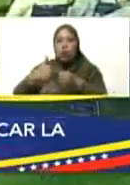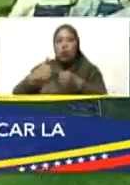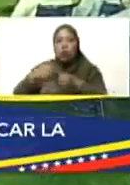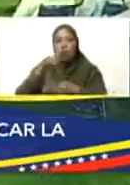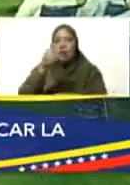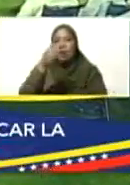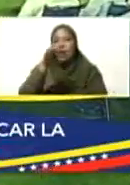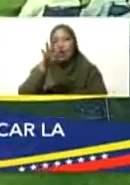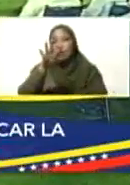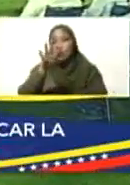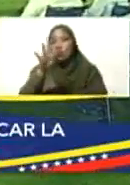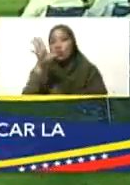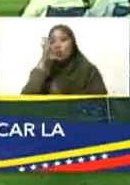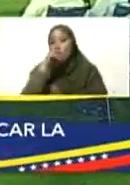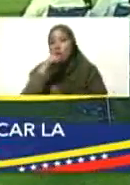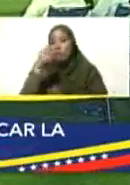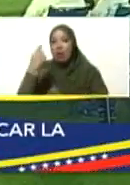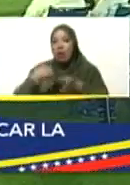Y esa conmoción